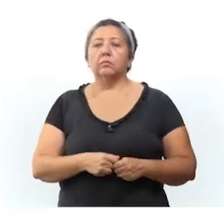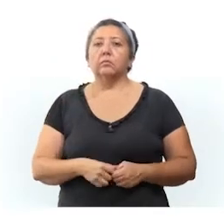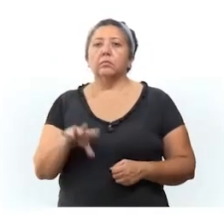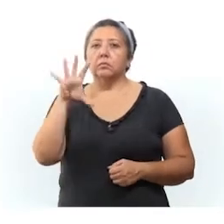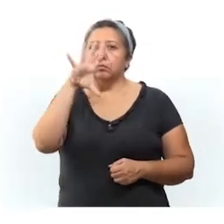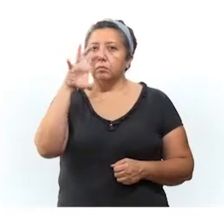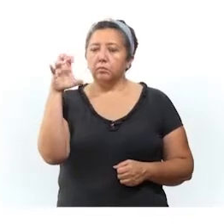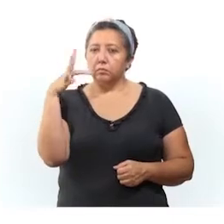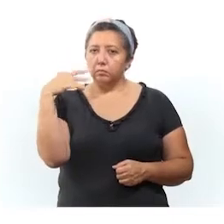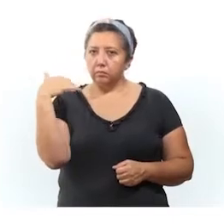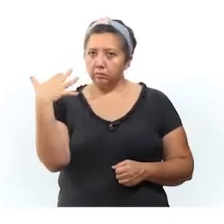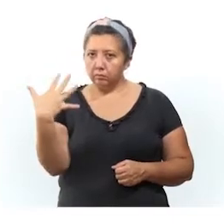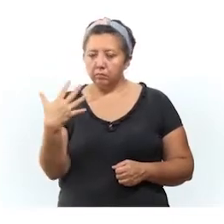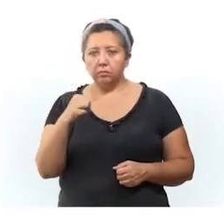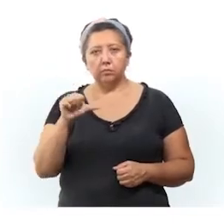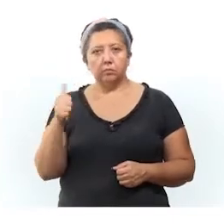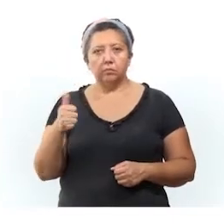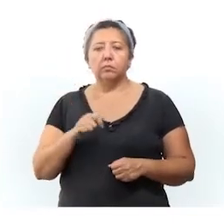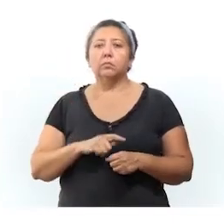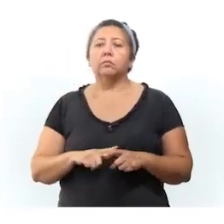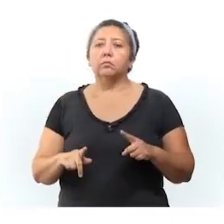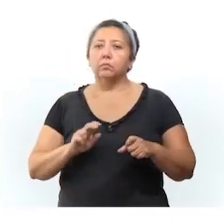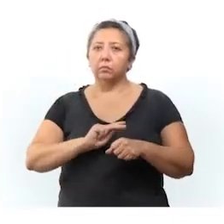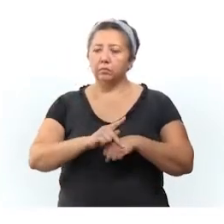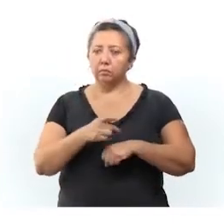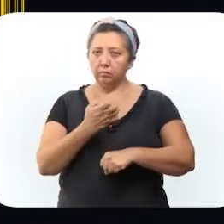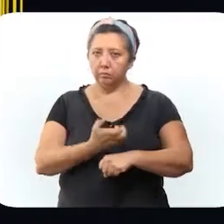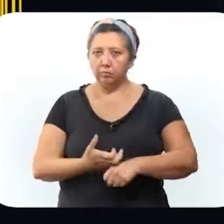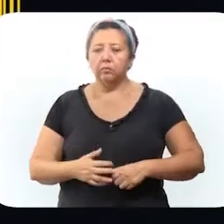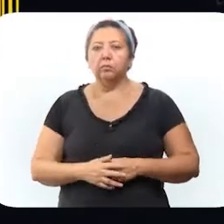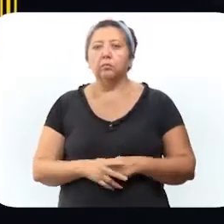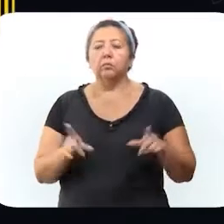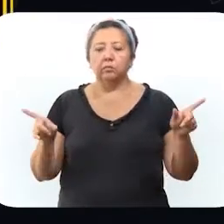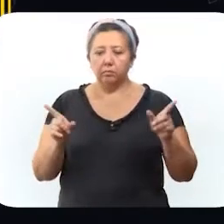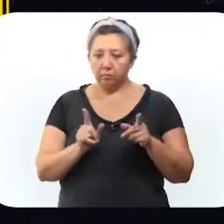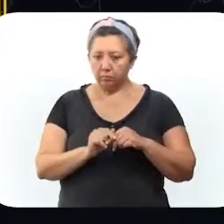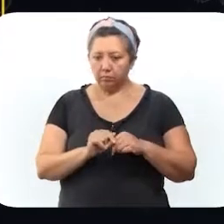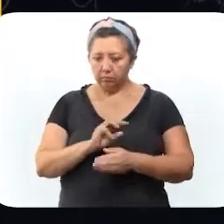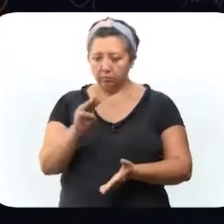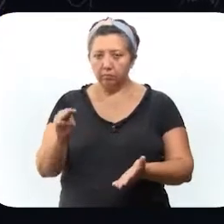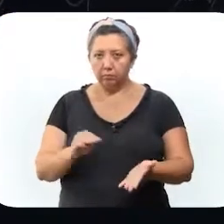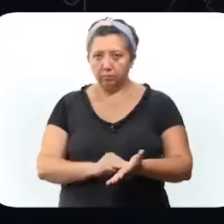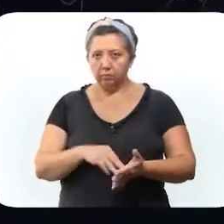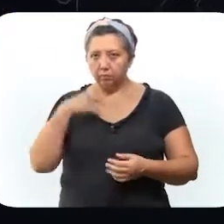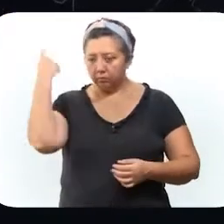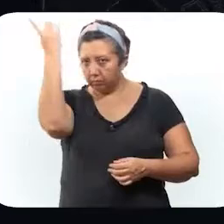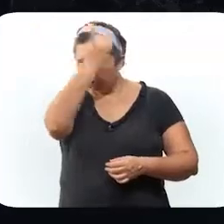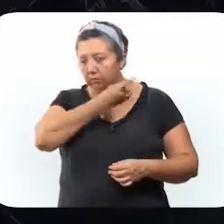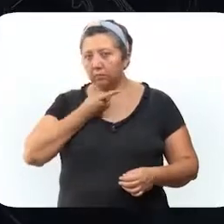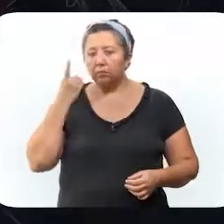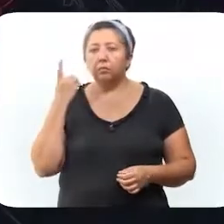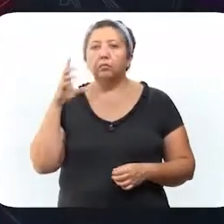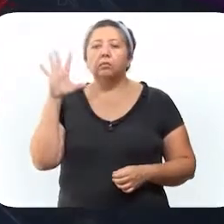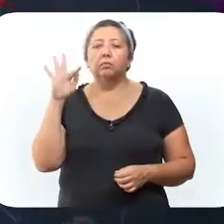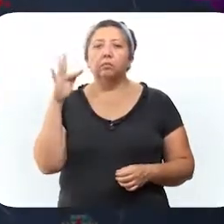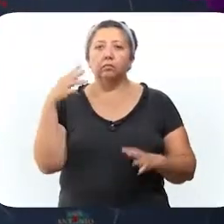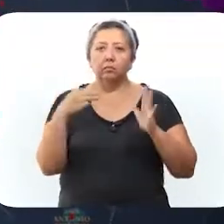positivos, 555 son de otro país u otro estado. Específicamente, en Mérida se han